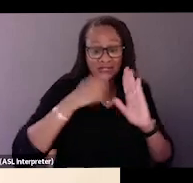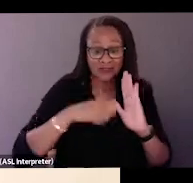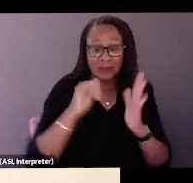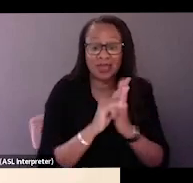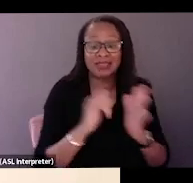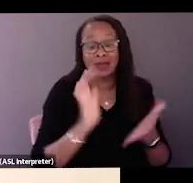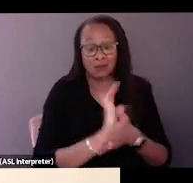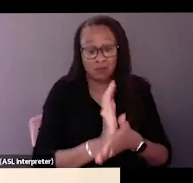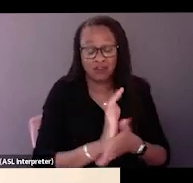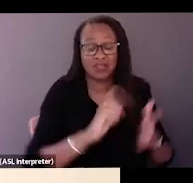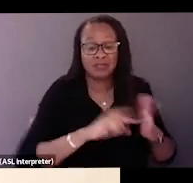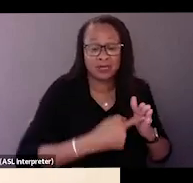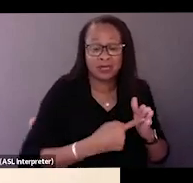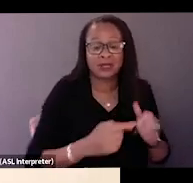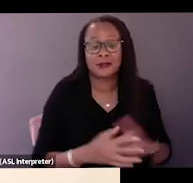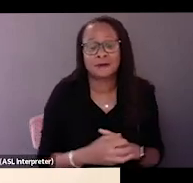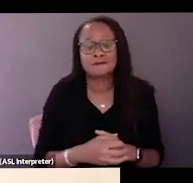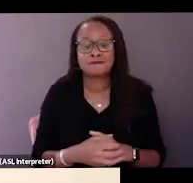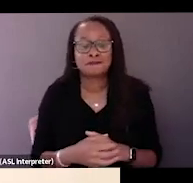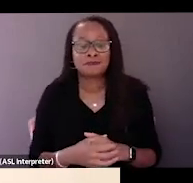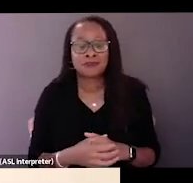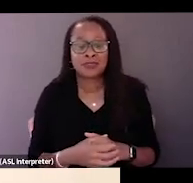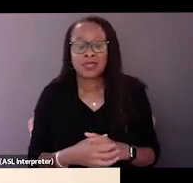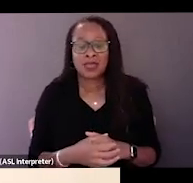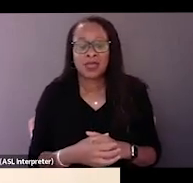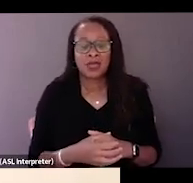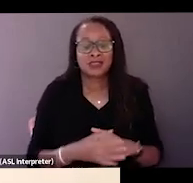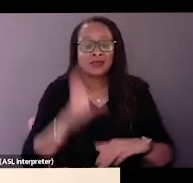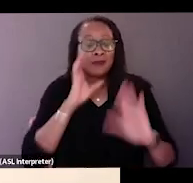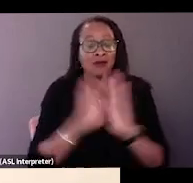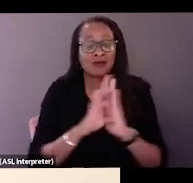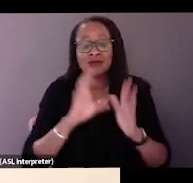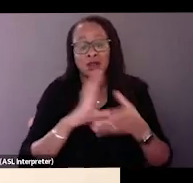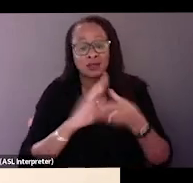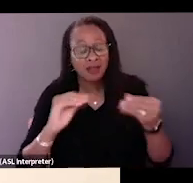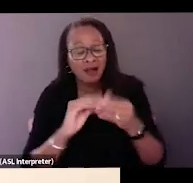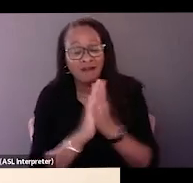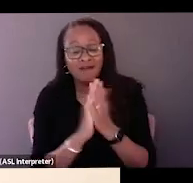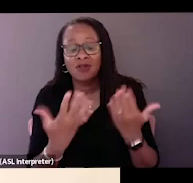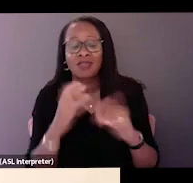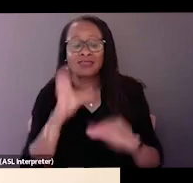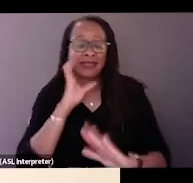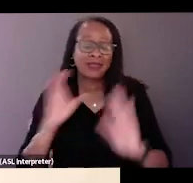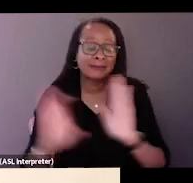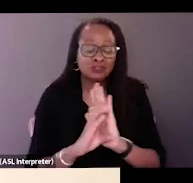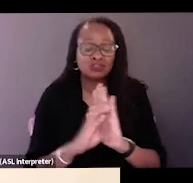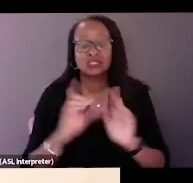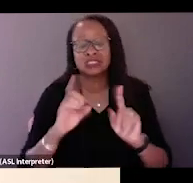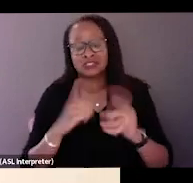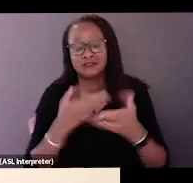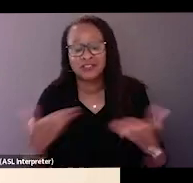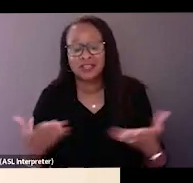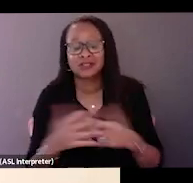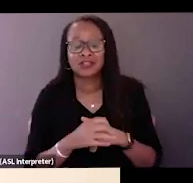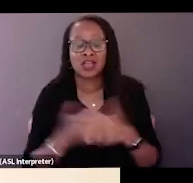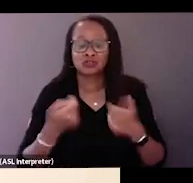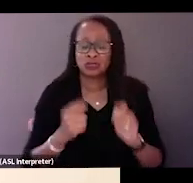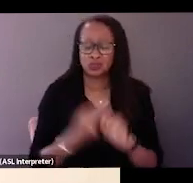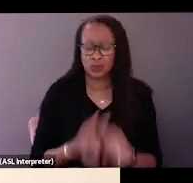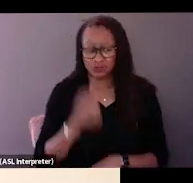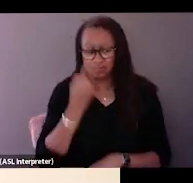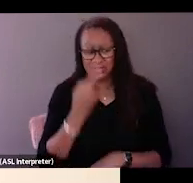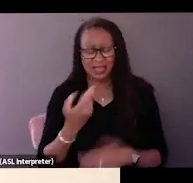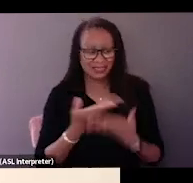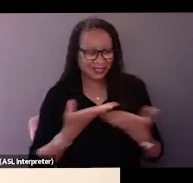o la imagen en movimiento de estas personas, y tratar de encontrar